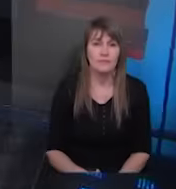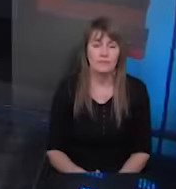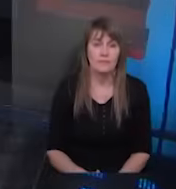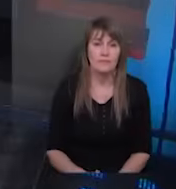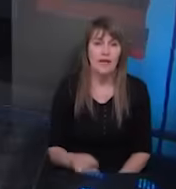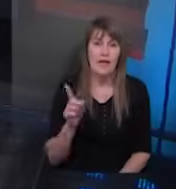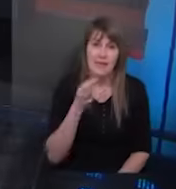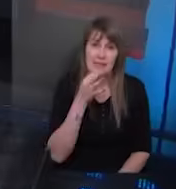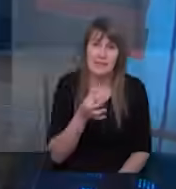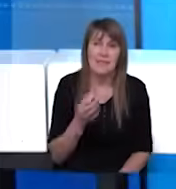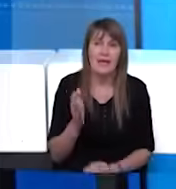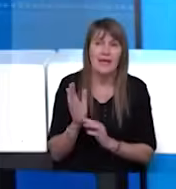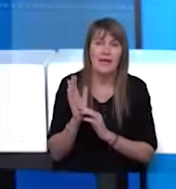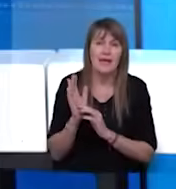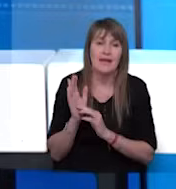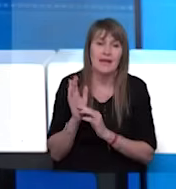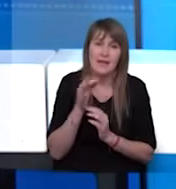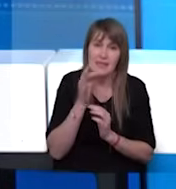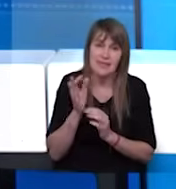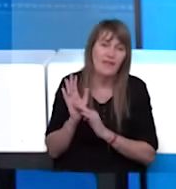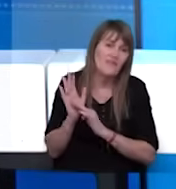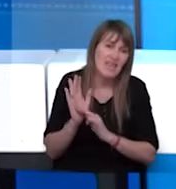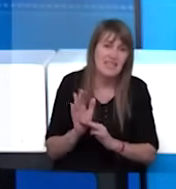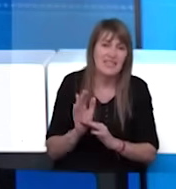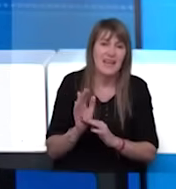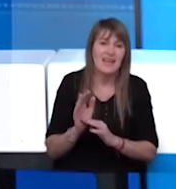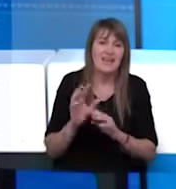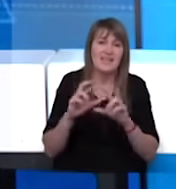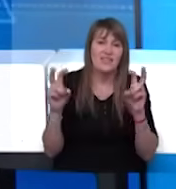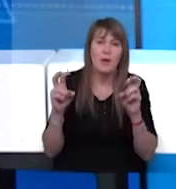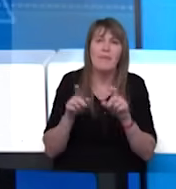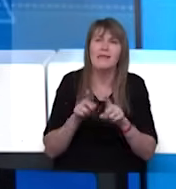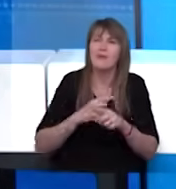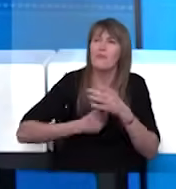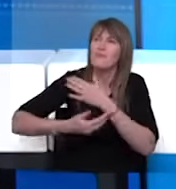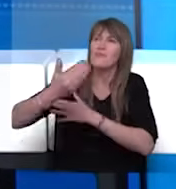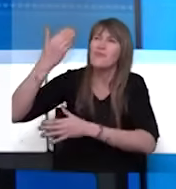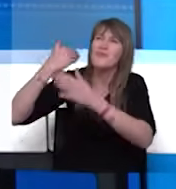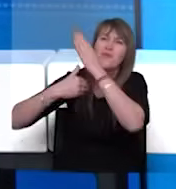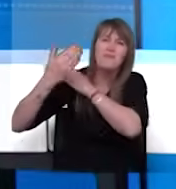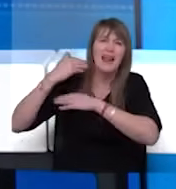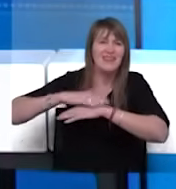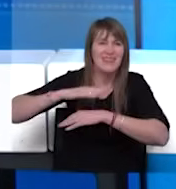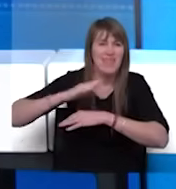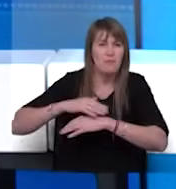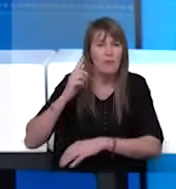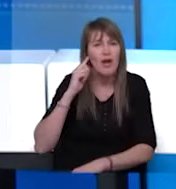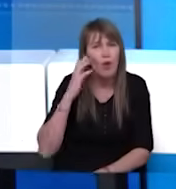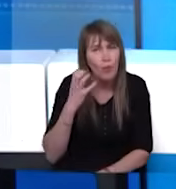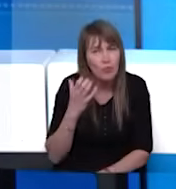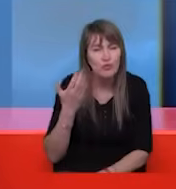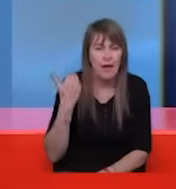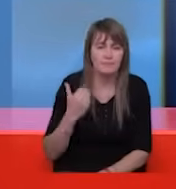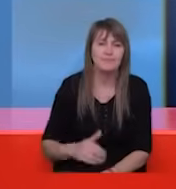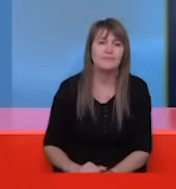Bueno, ahí teníamos esa referencia, me quedo con lo que acabas de decir, un gran titular, es como subirme a la máquina del tiempo. Sí. ¿Cómo es eso al escuchar a Bardesio también? Y